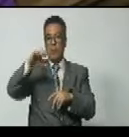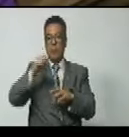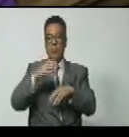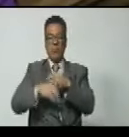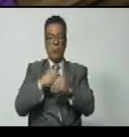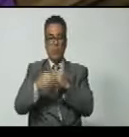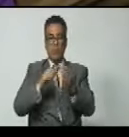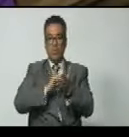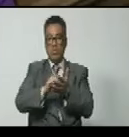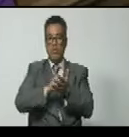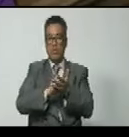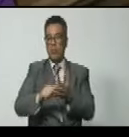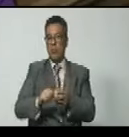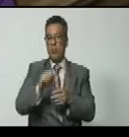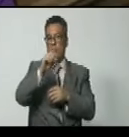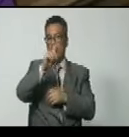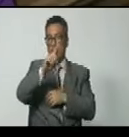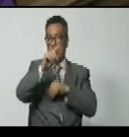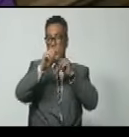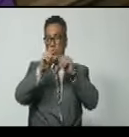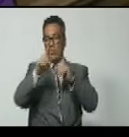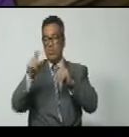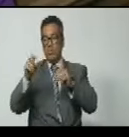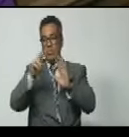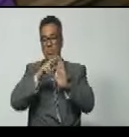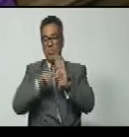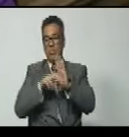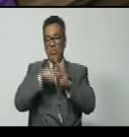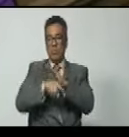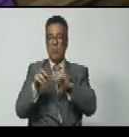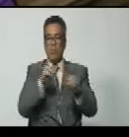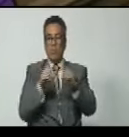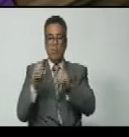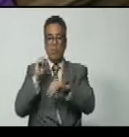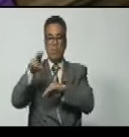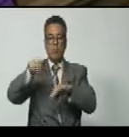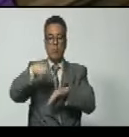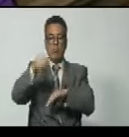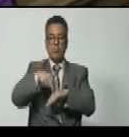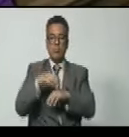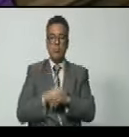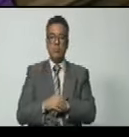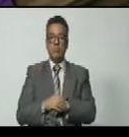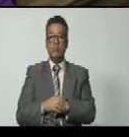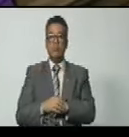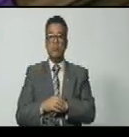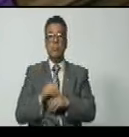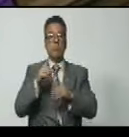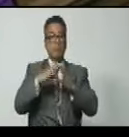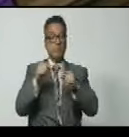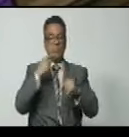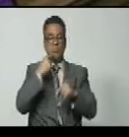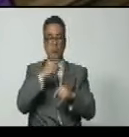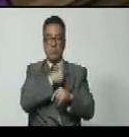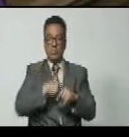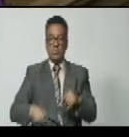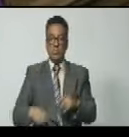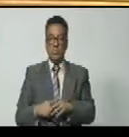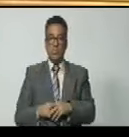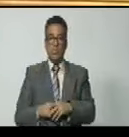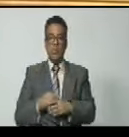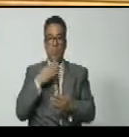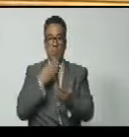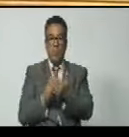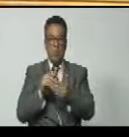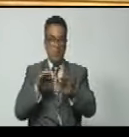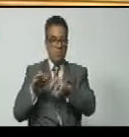conformidad con lo establecido en el artículo 111 del Reglamento Interior y de Debates de la Asamblea Nacional. Es todo, ciudadano presidente.